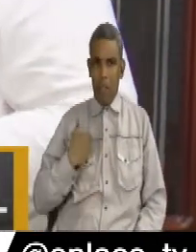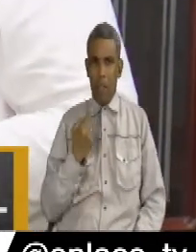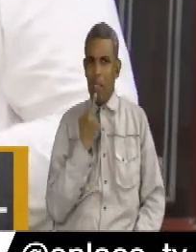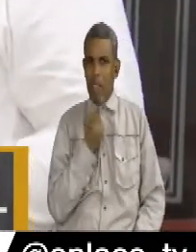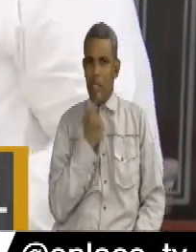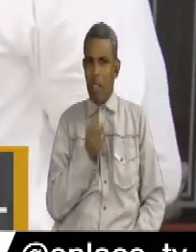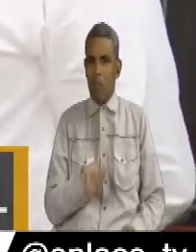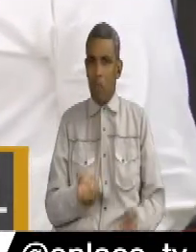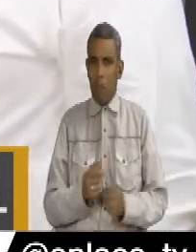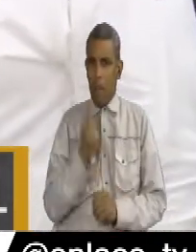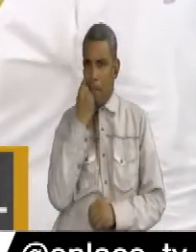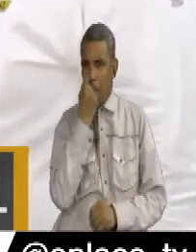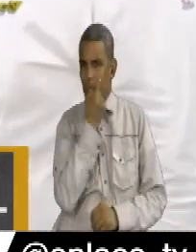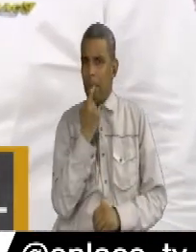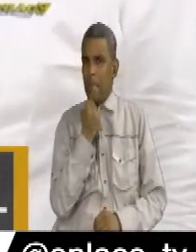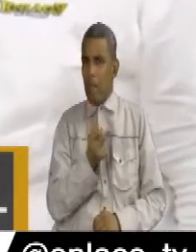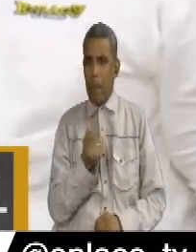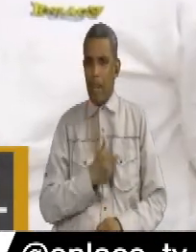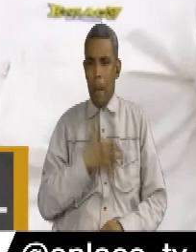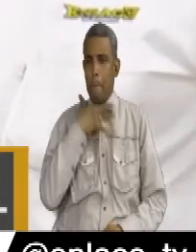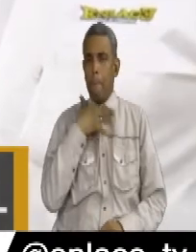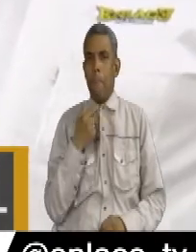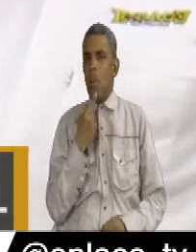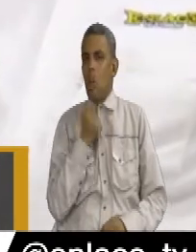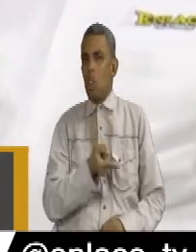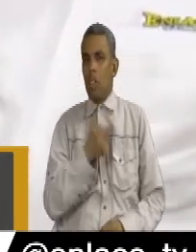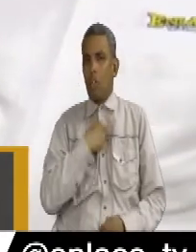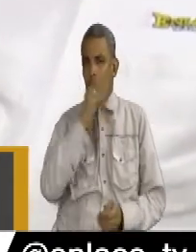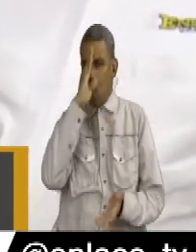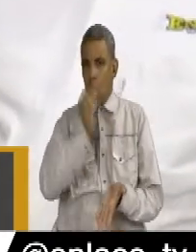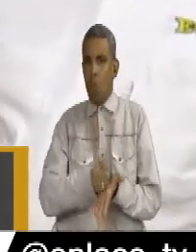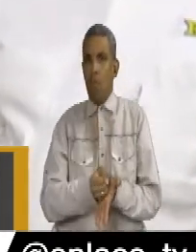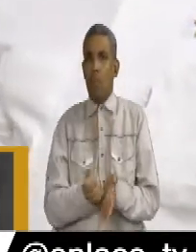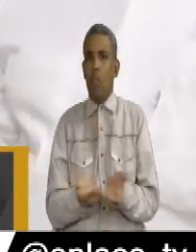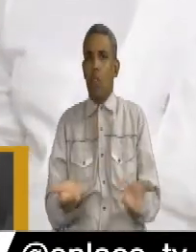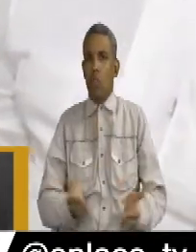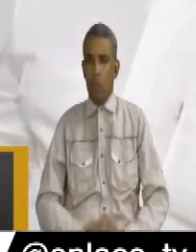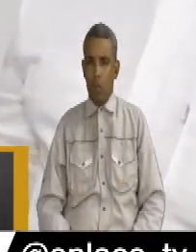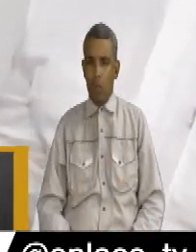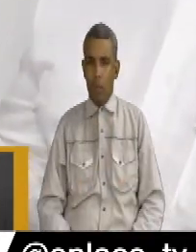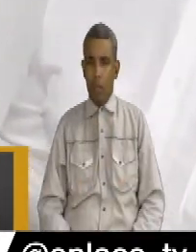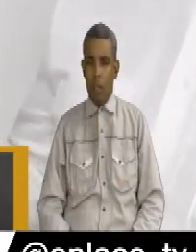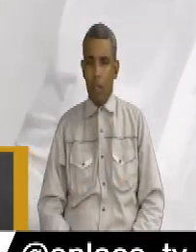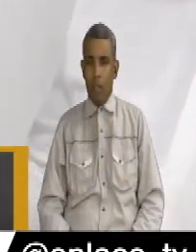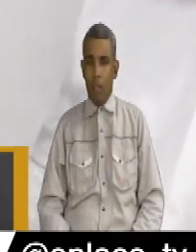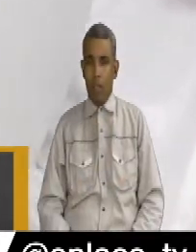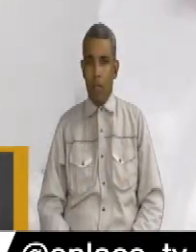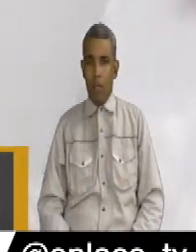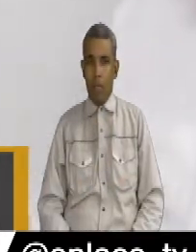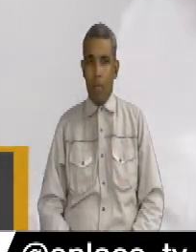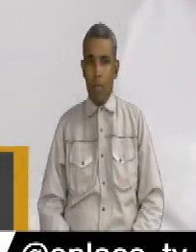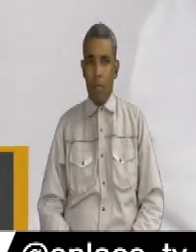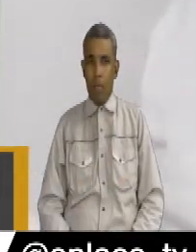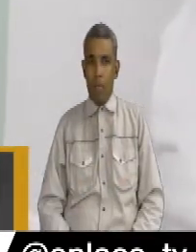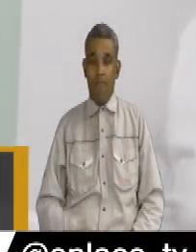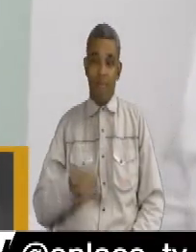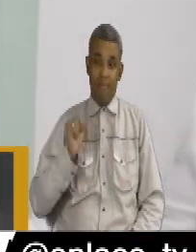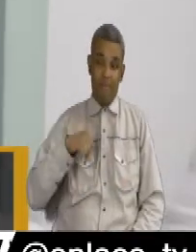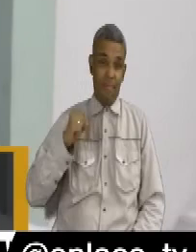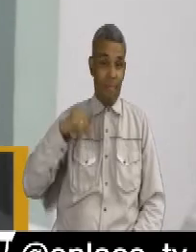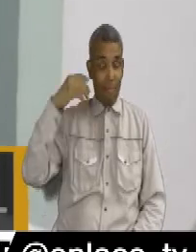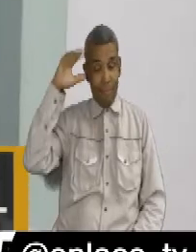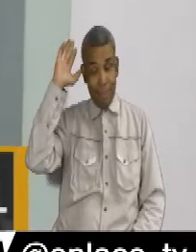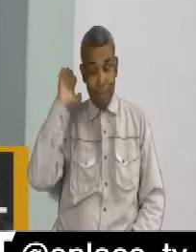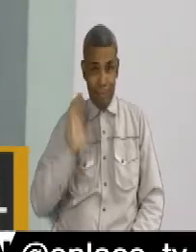este anuncio del presidente Santos? Pues no nos extraña porque el presidente es un hombre que no tiene palabra.